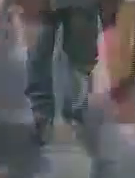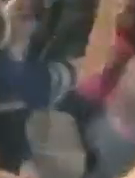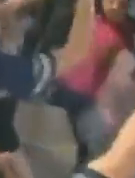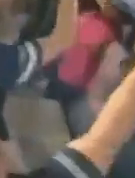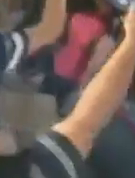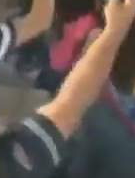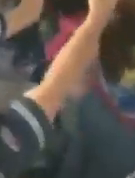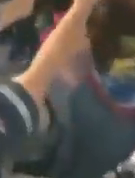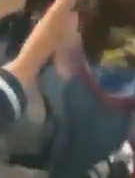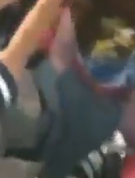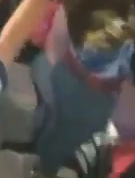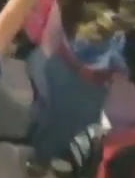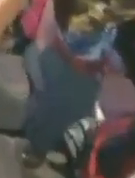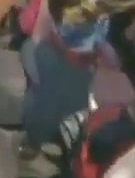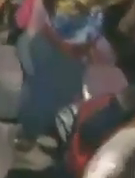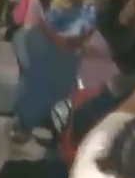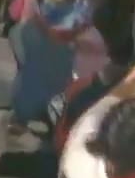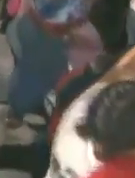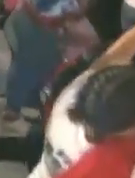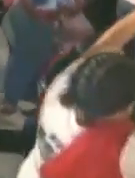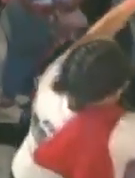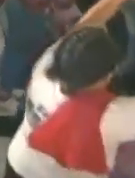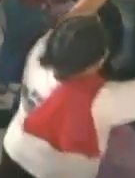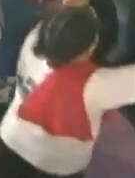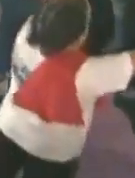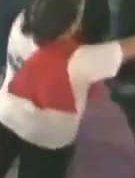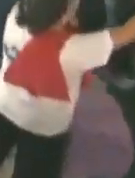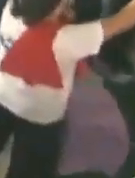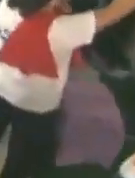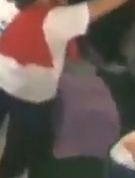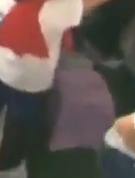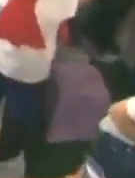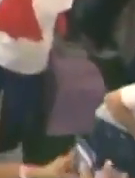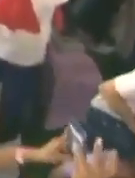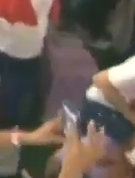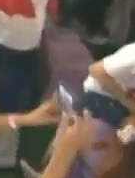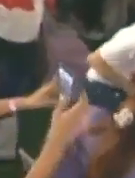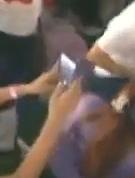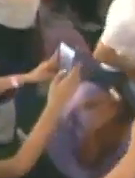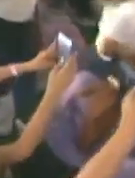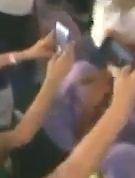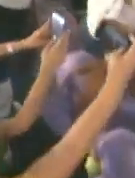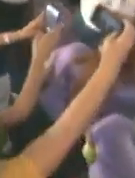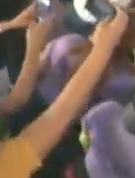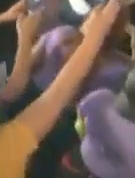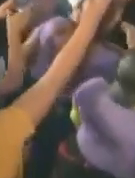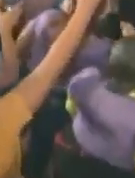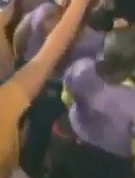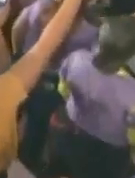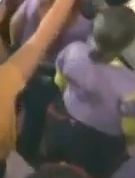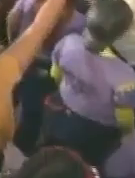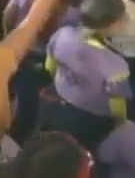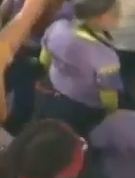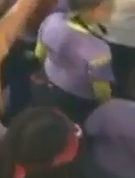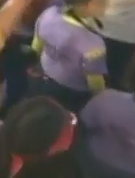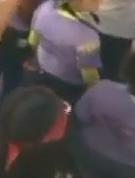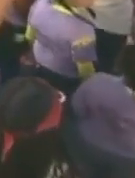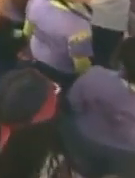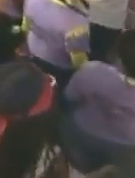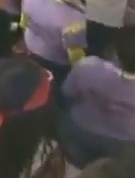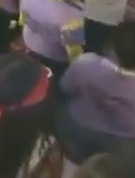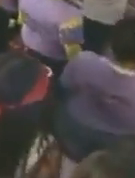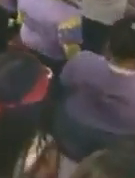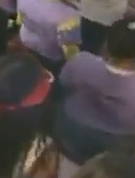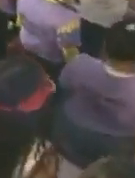agrupación musical está a cargo de Seguimos Gaiteando, un popurrí tradicional de gaitas en